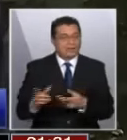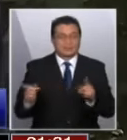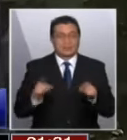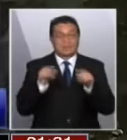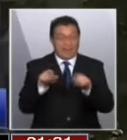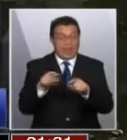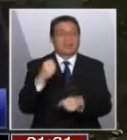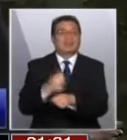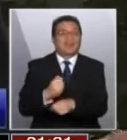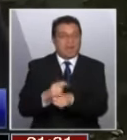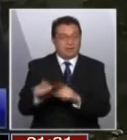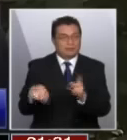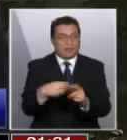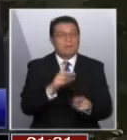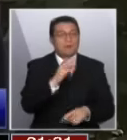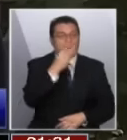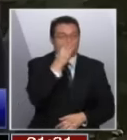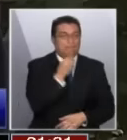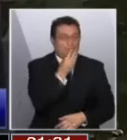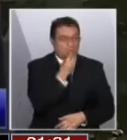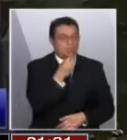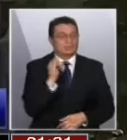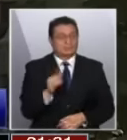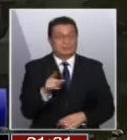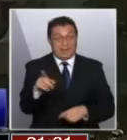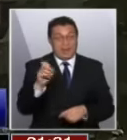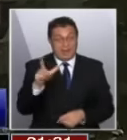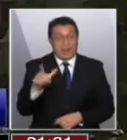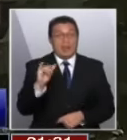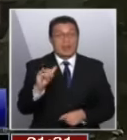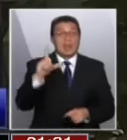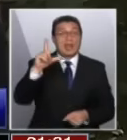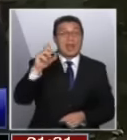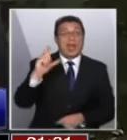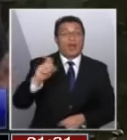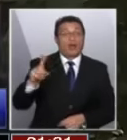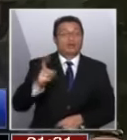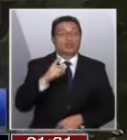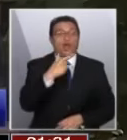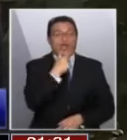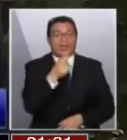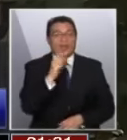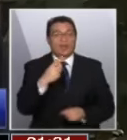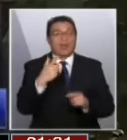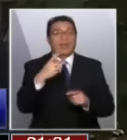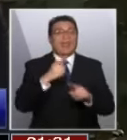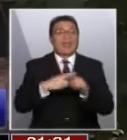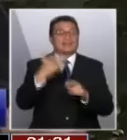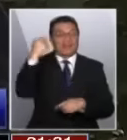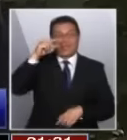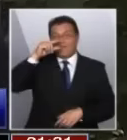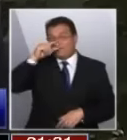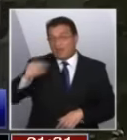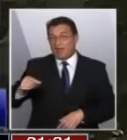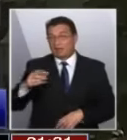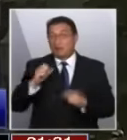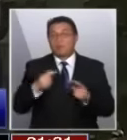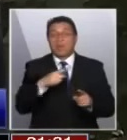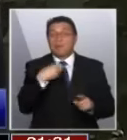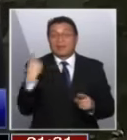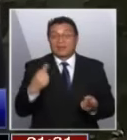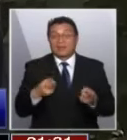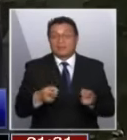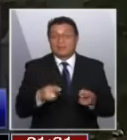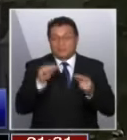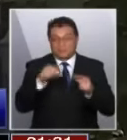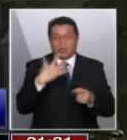trabajando otra cosa es que no quiera reconocerlo yo creo que él y el presidente lagos tienen un problema no quieren que les pase lo el expresidente frey que puedan perder entonces van